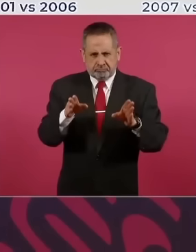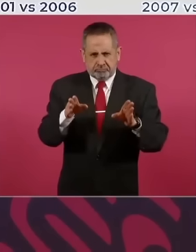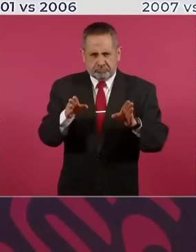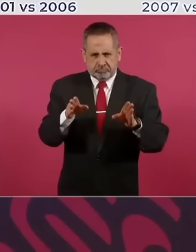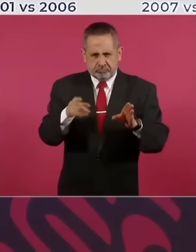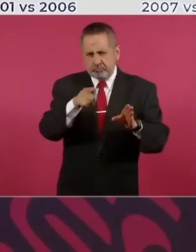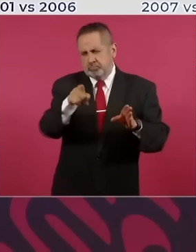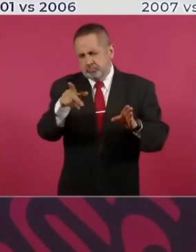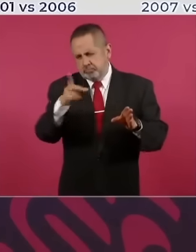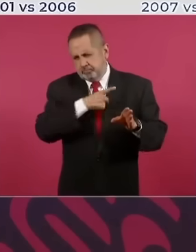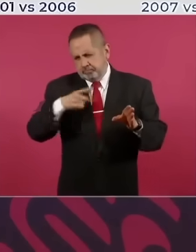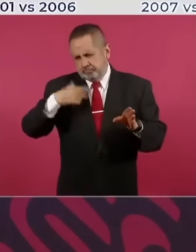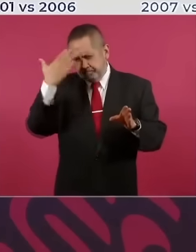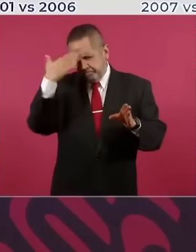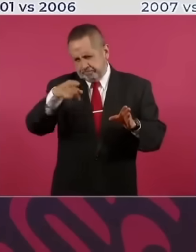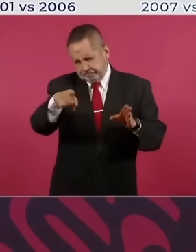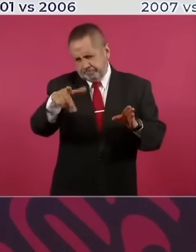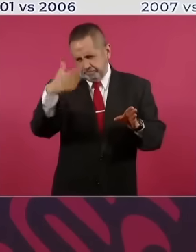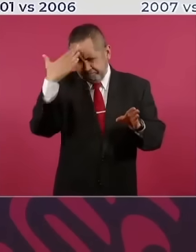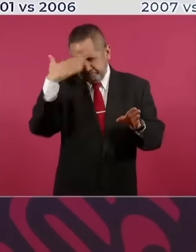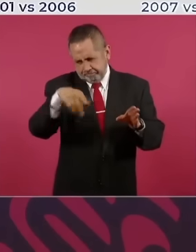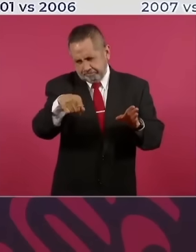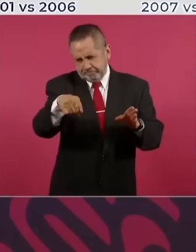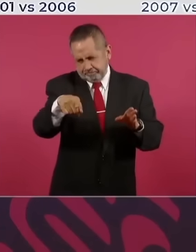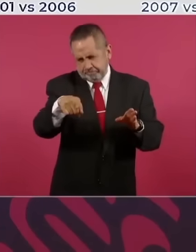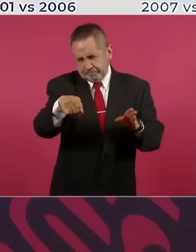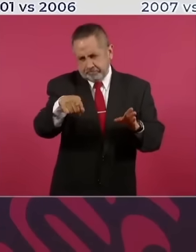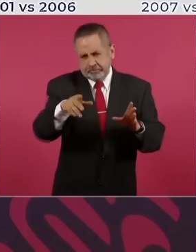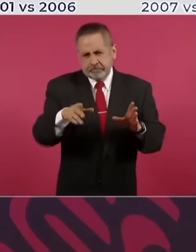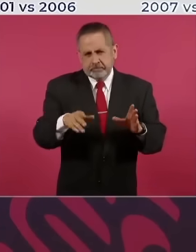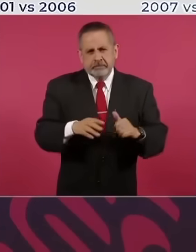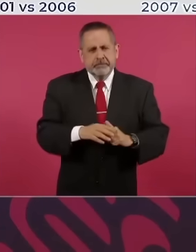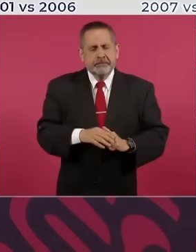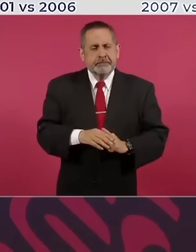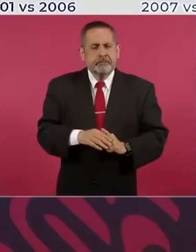tú debes saber que no hay